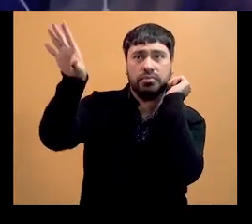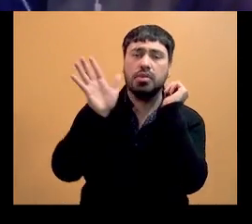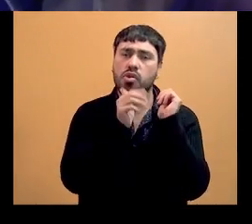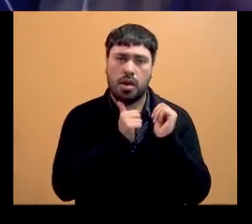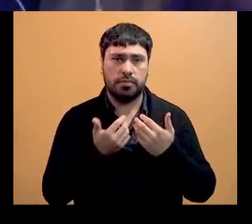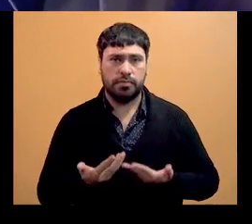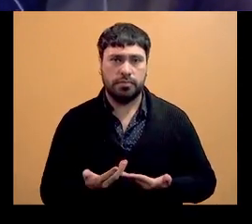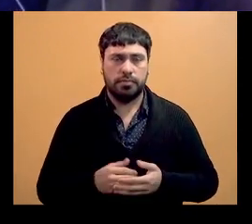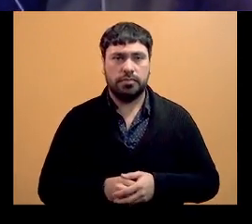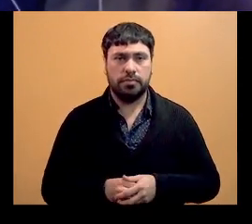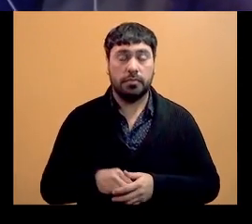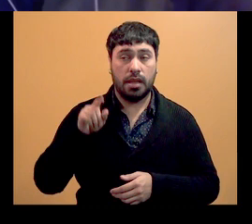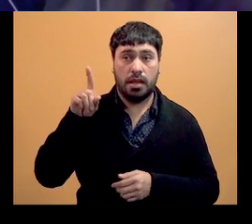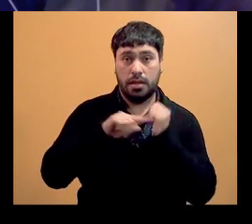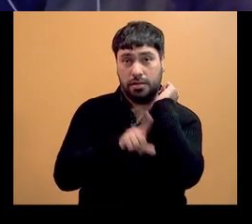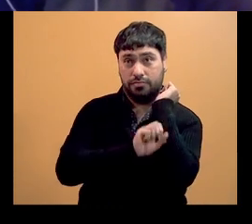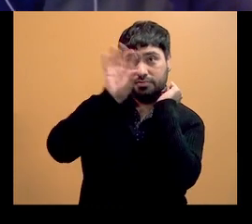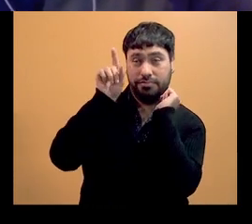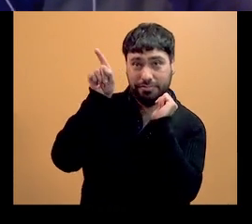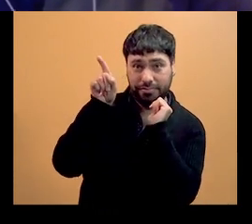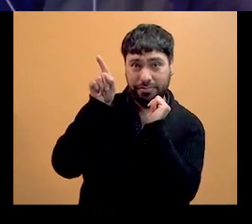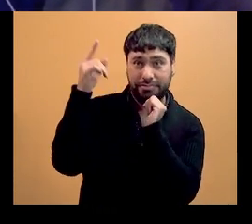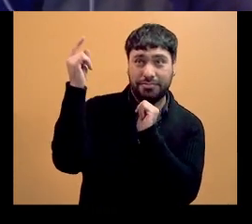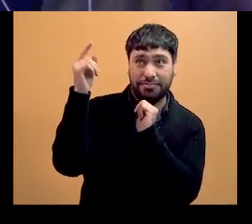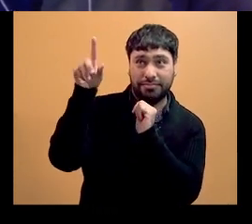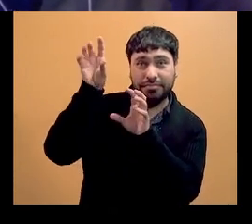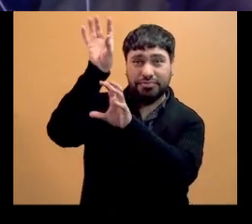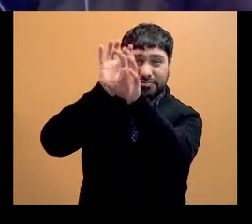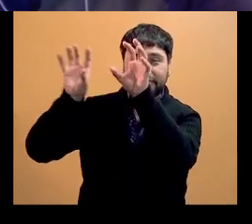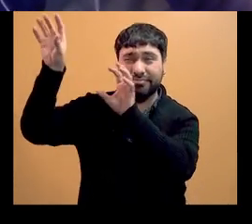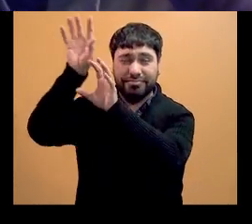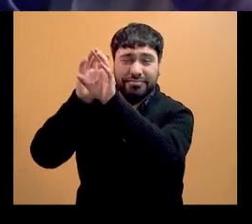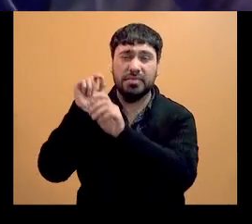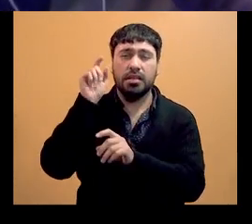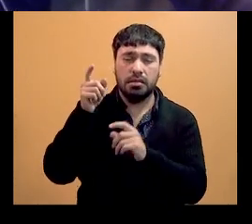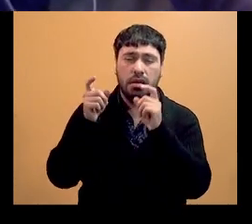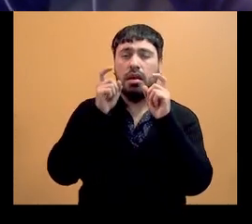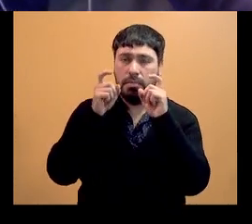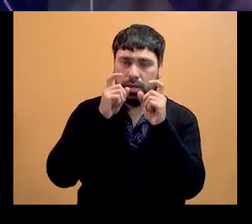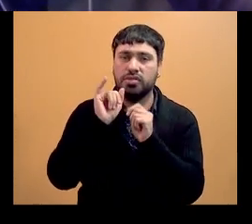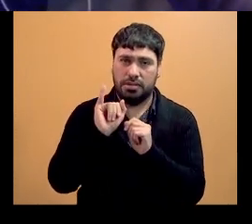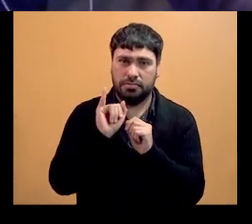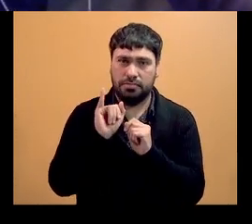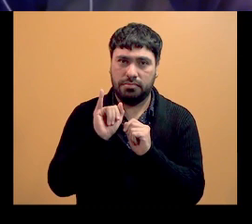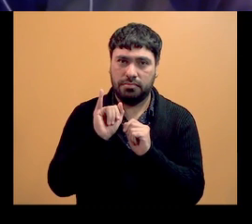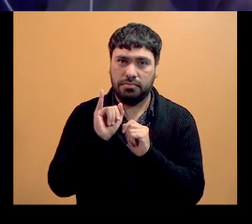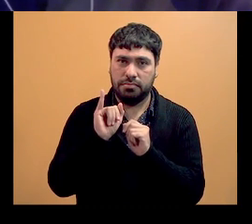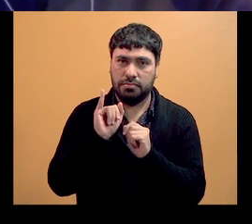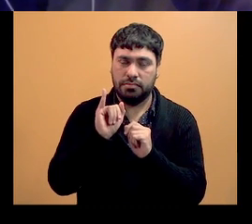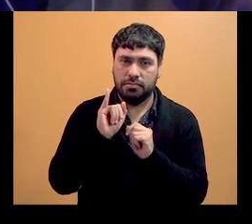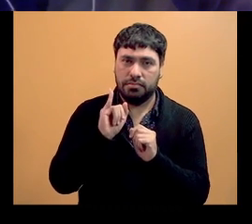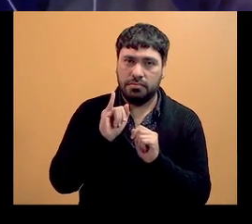lo tanto, el peligro de la basura espacial está presente, por supuesto, no es 100% imposible